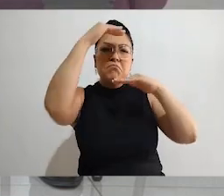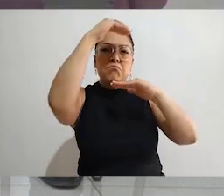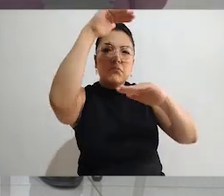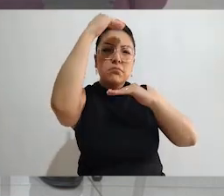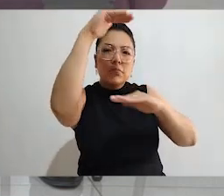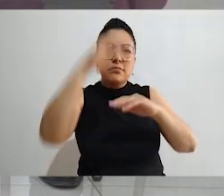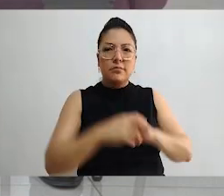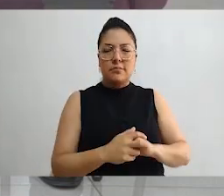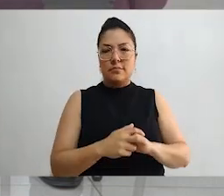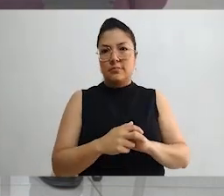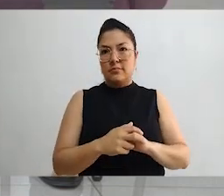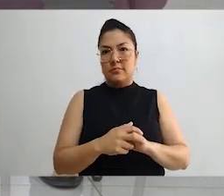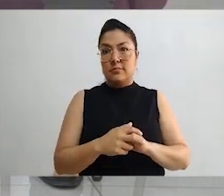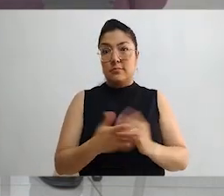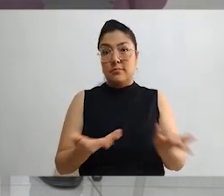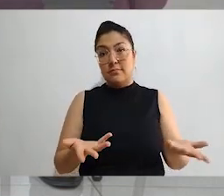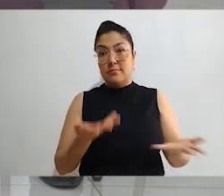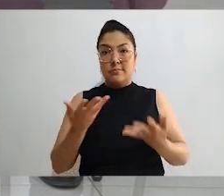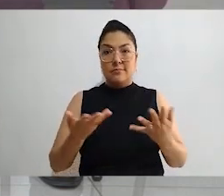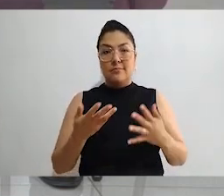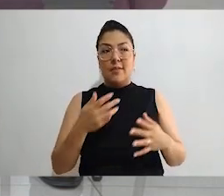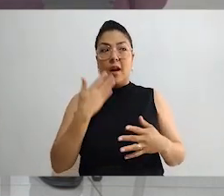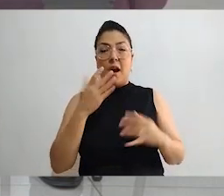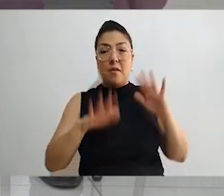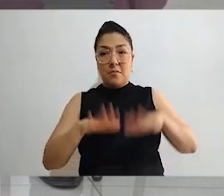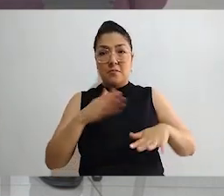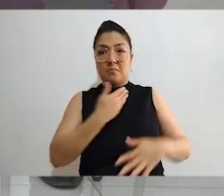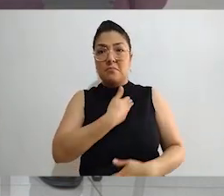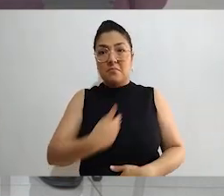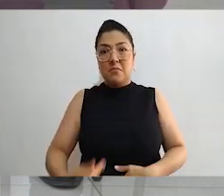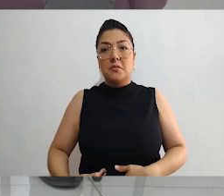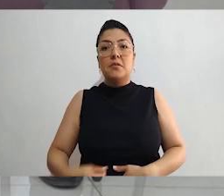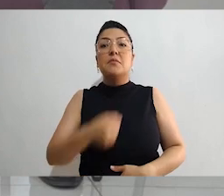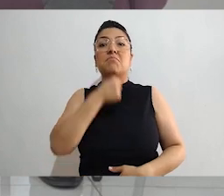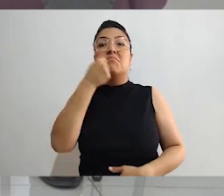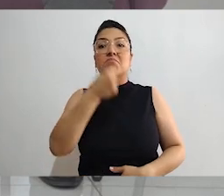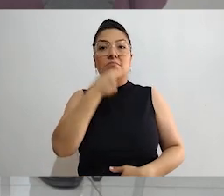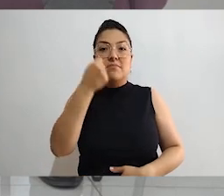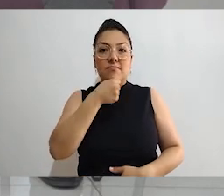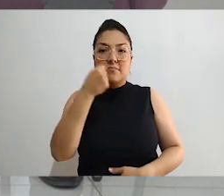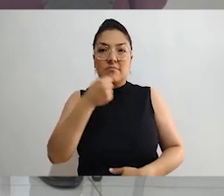ya son tercera edad. Entonces, ¿cómo combatir o cómo